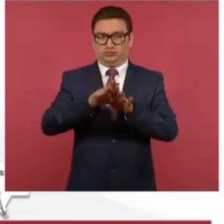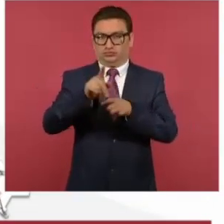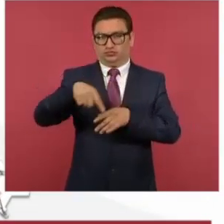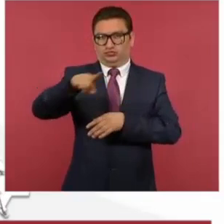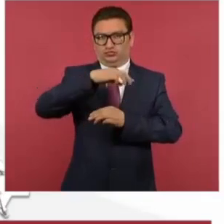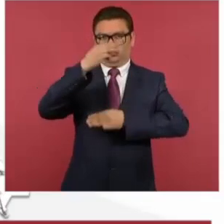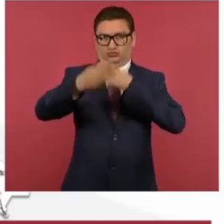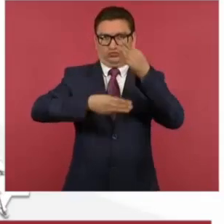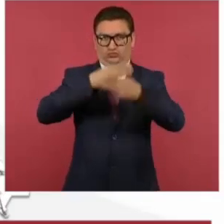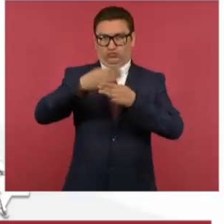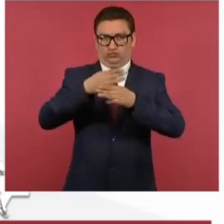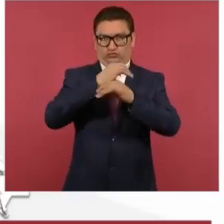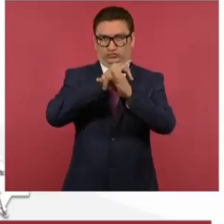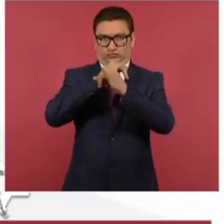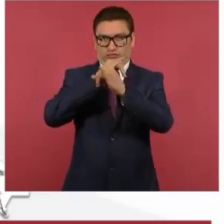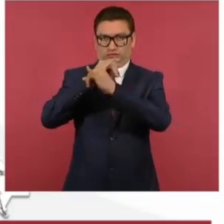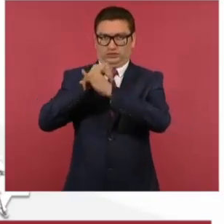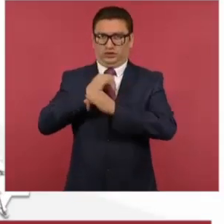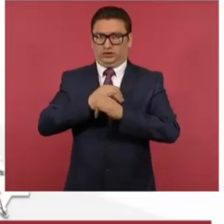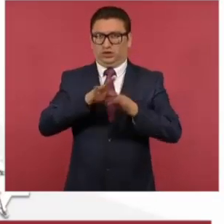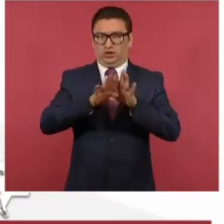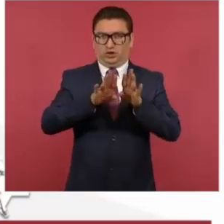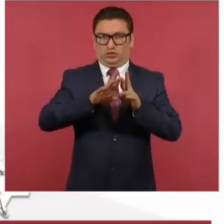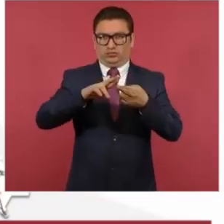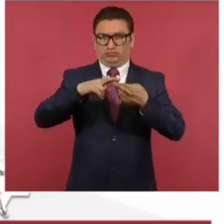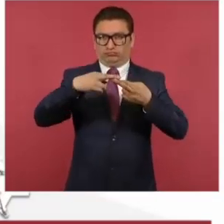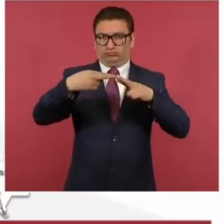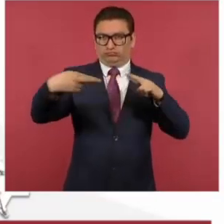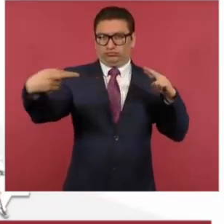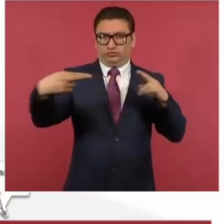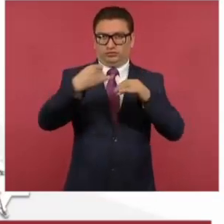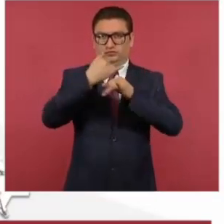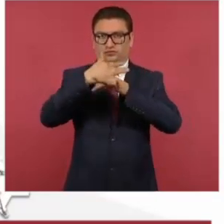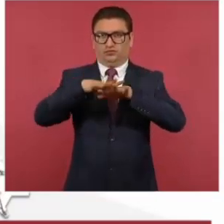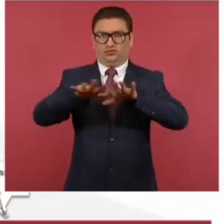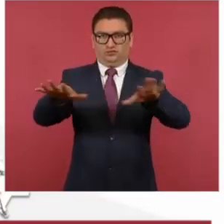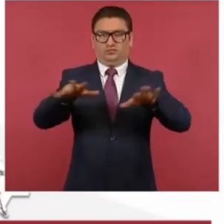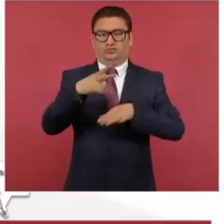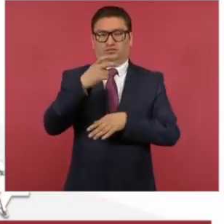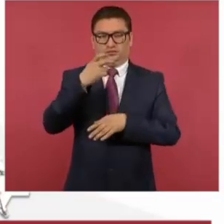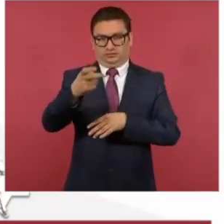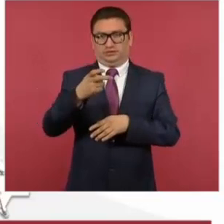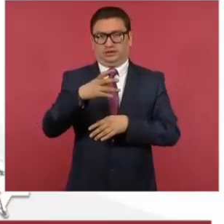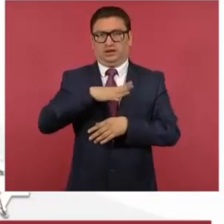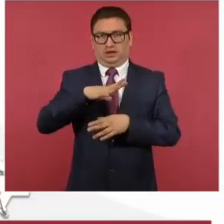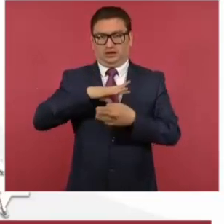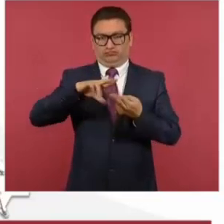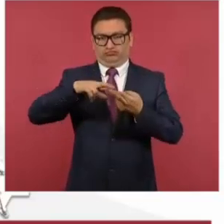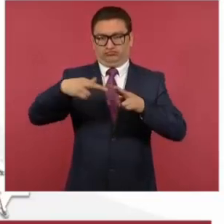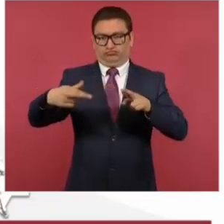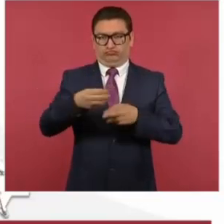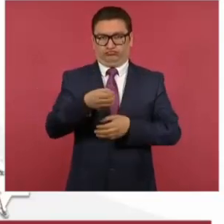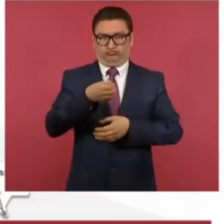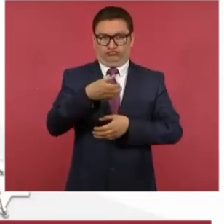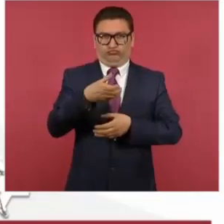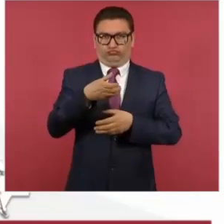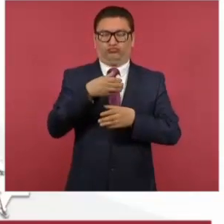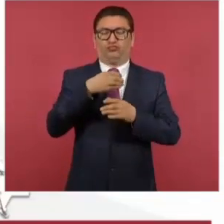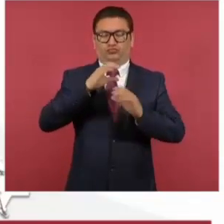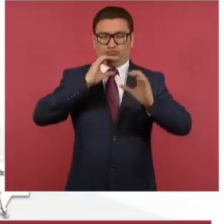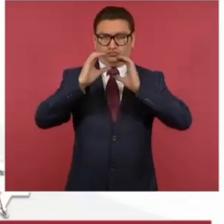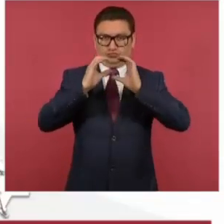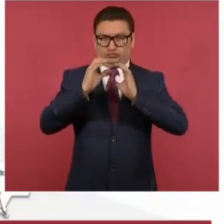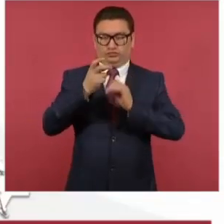se conecta a internet y toda esa información tiene que pasar por una red robusta de